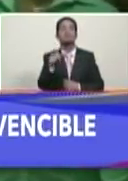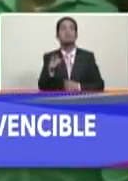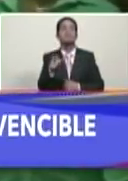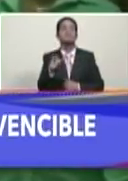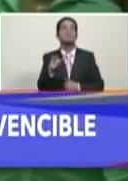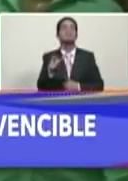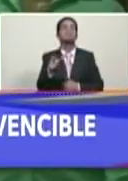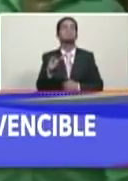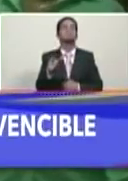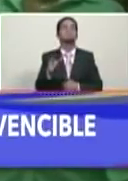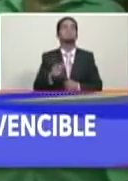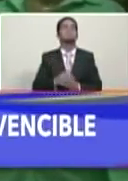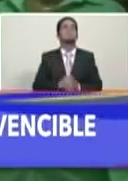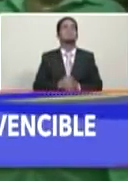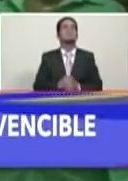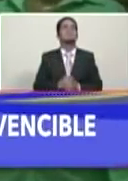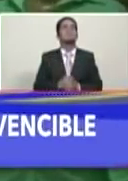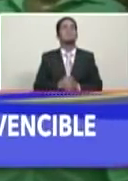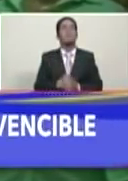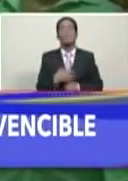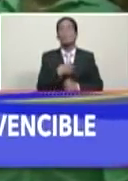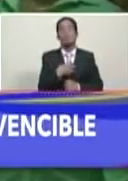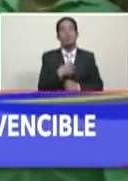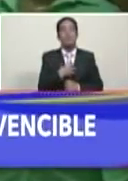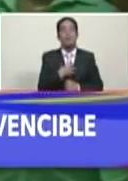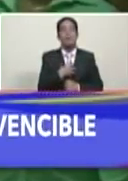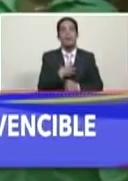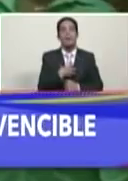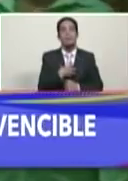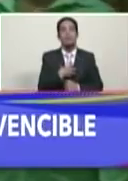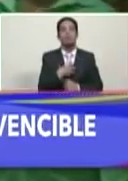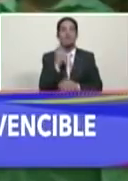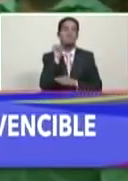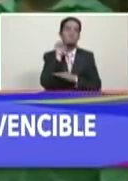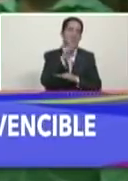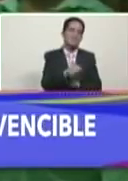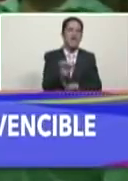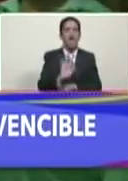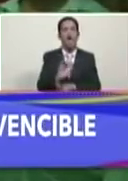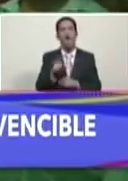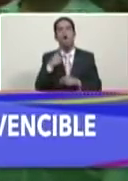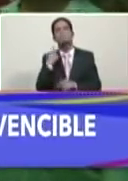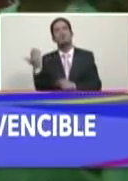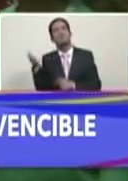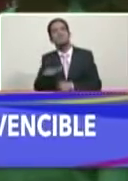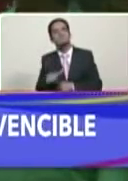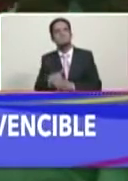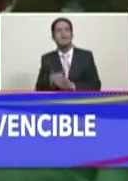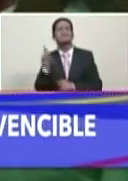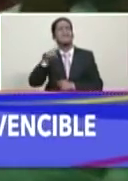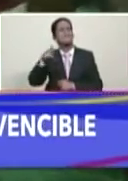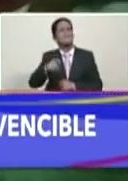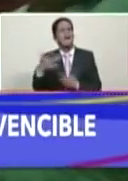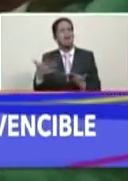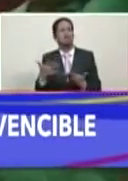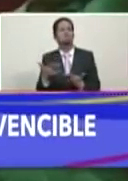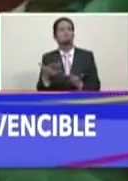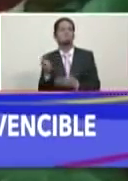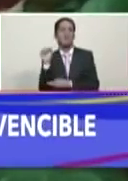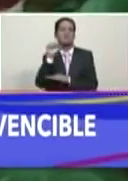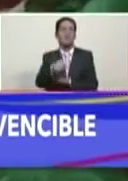guerra con nosotros. No podemos optar entre vencer o morir, necesario es vencer. ¡Leales siempre!